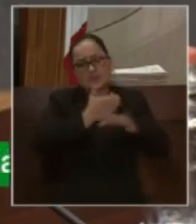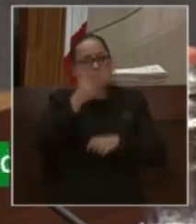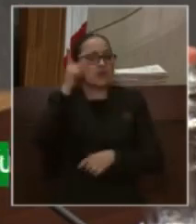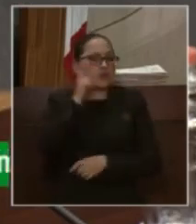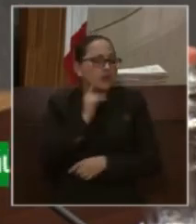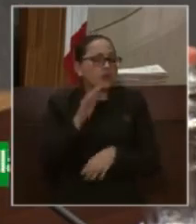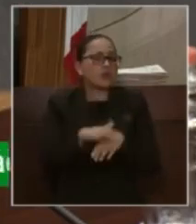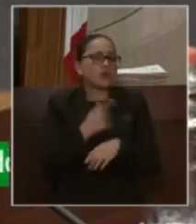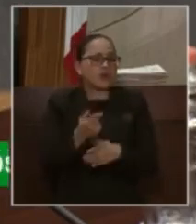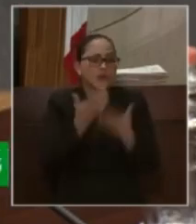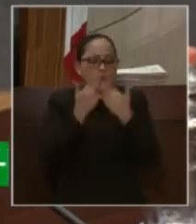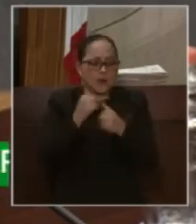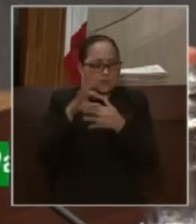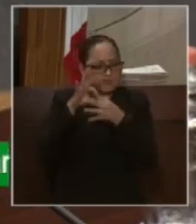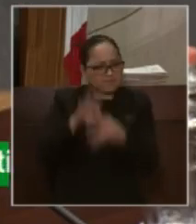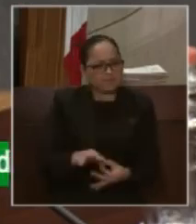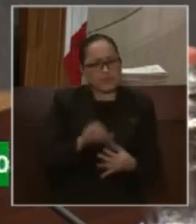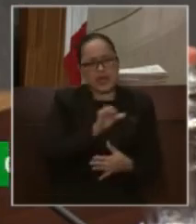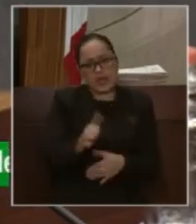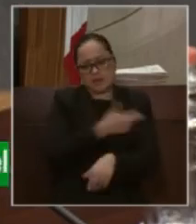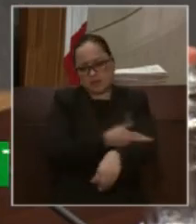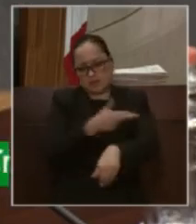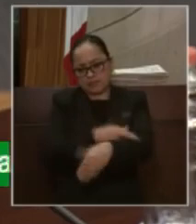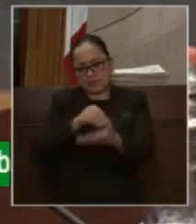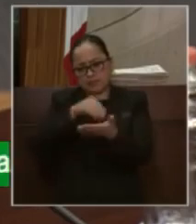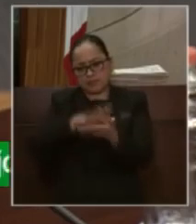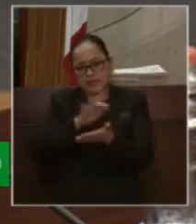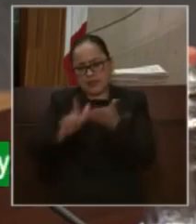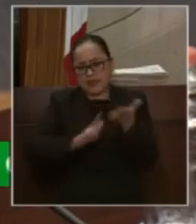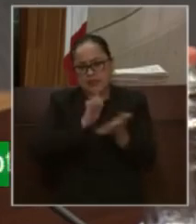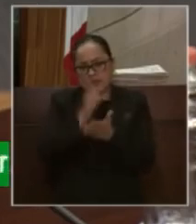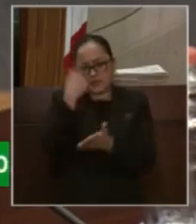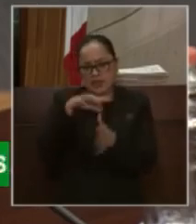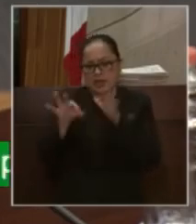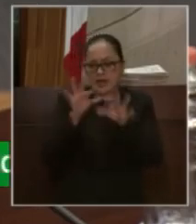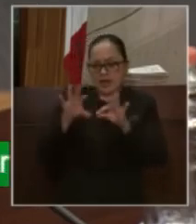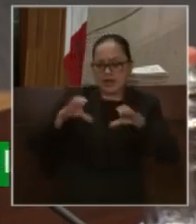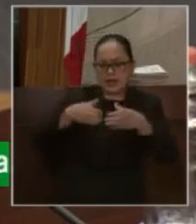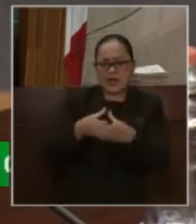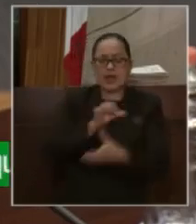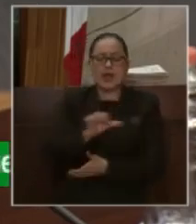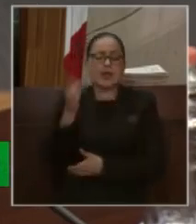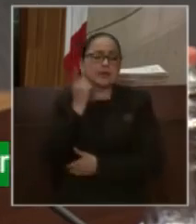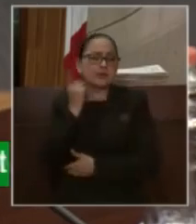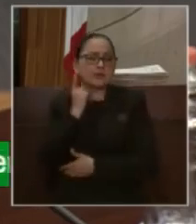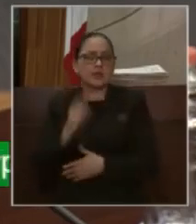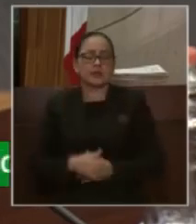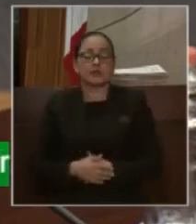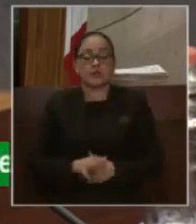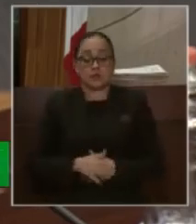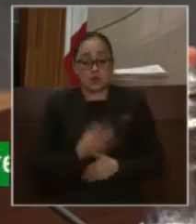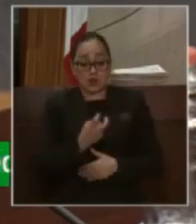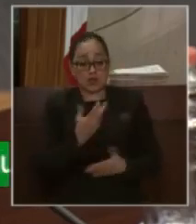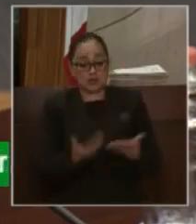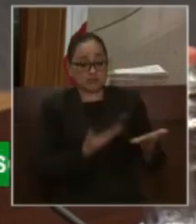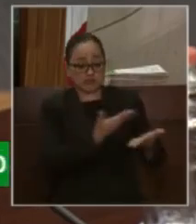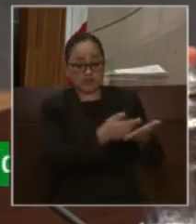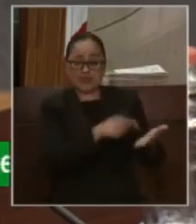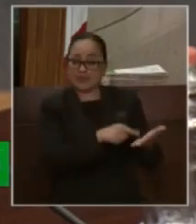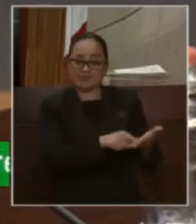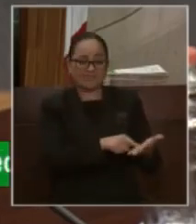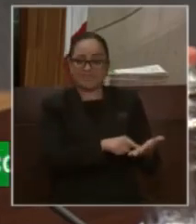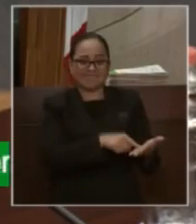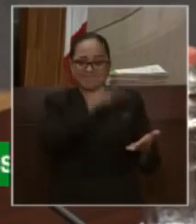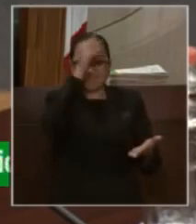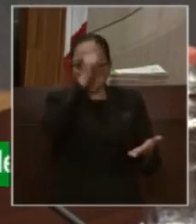estatal ajustada y no se apegó estrictamente al procedimiento previsto en la ley para la asignación de diputaciones. La ponencia propone apartarse del criterio aplicado